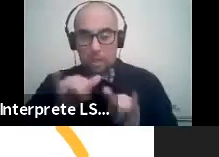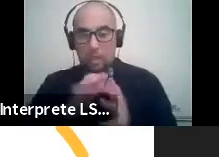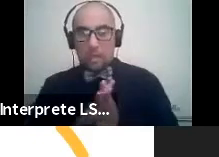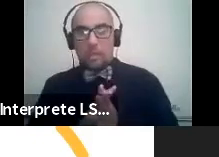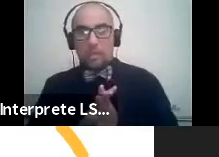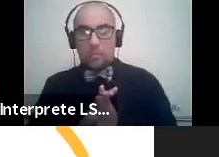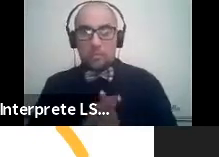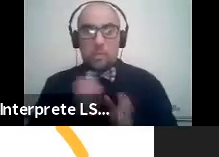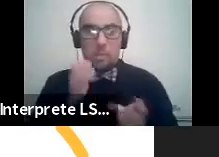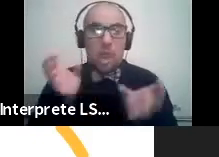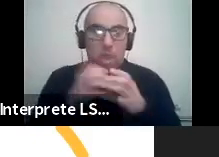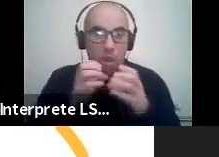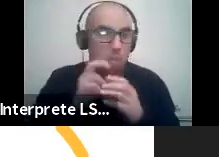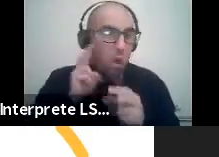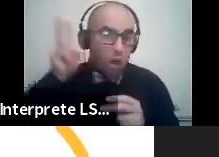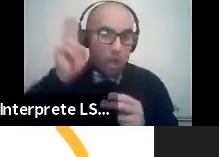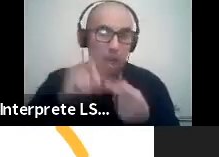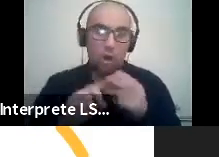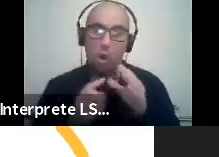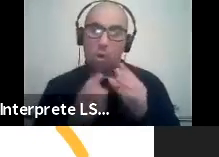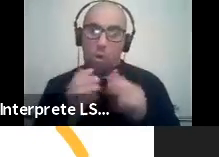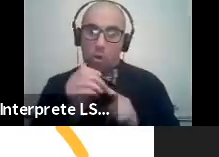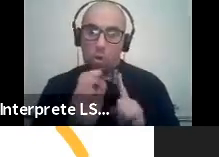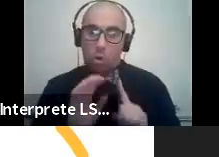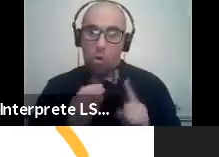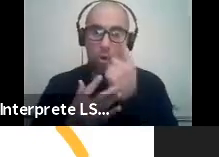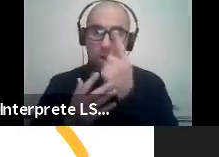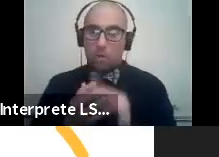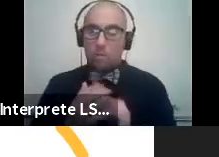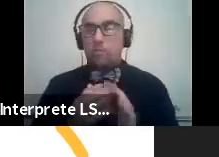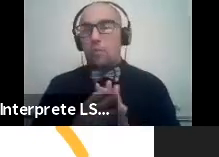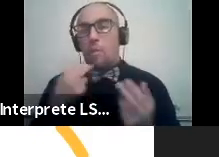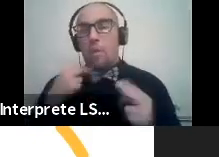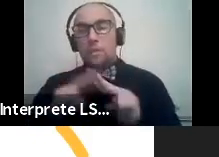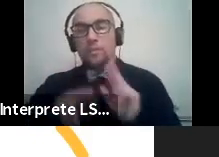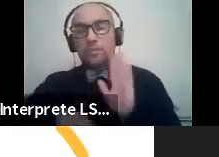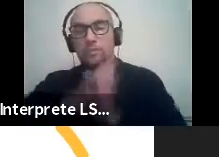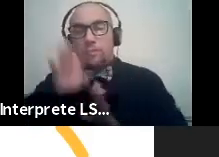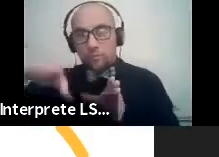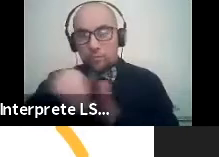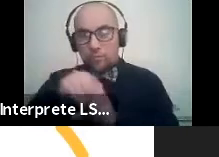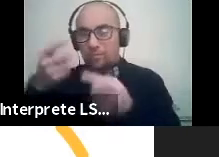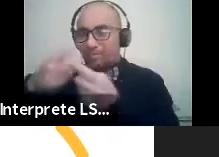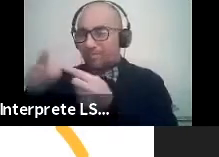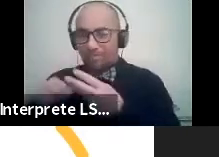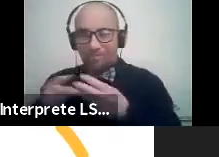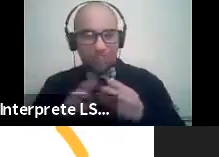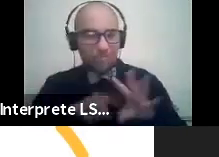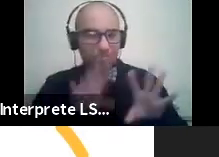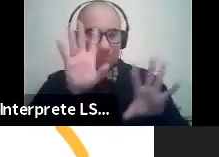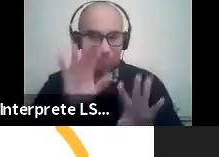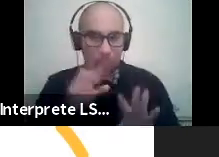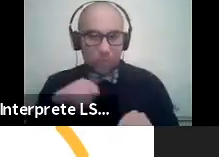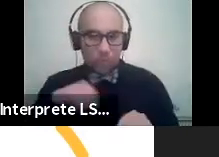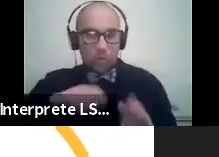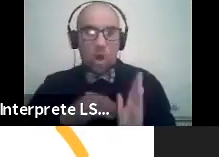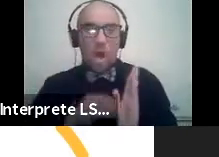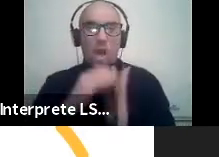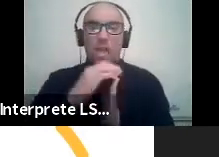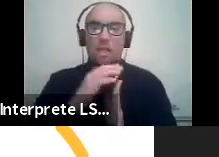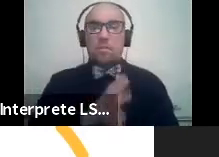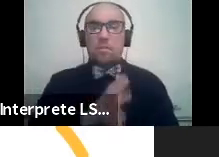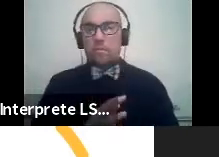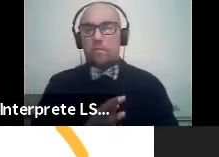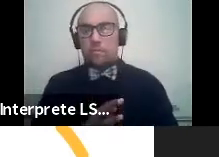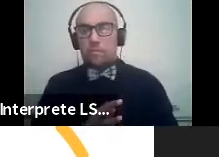los pueblos originarios, cómo hacerlo aún más inclusivo, muchos aspectos donde fuimos creciendo junto con